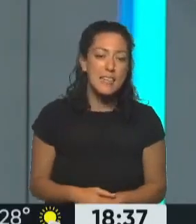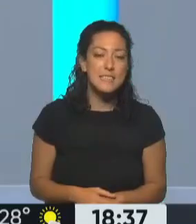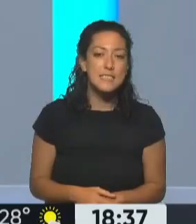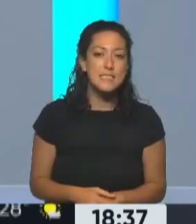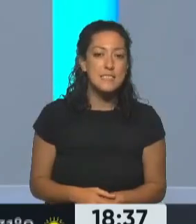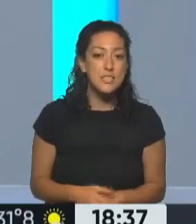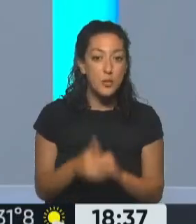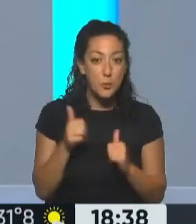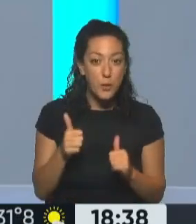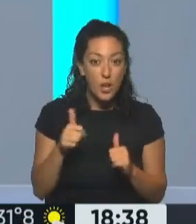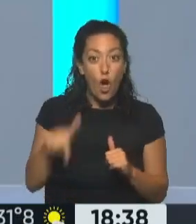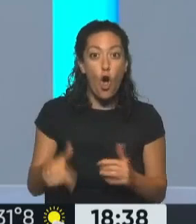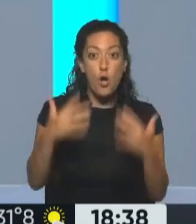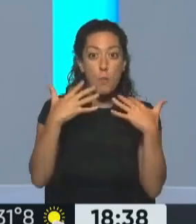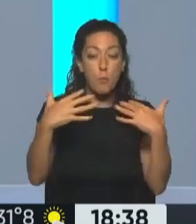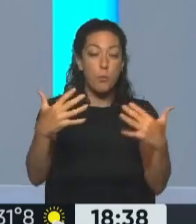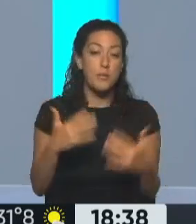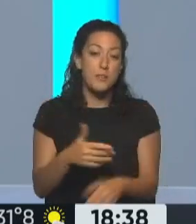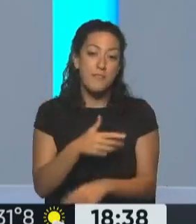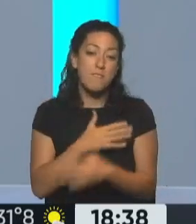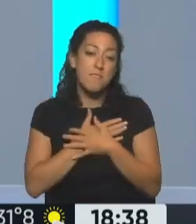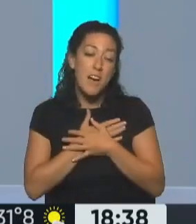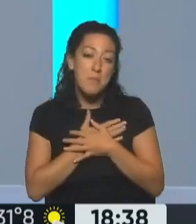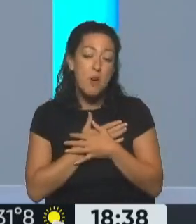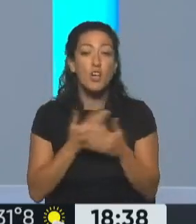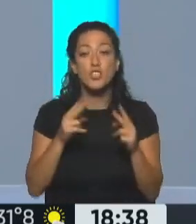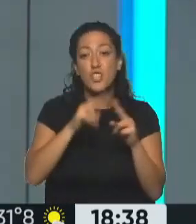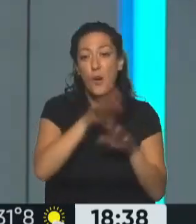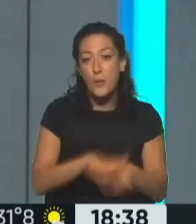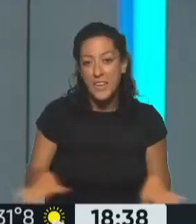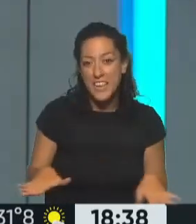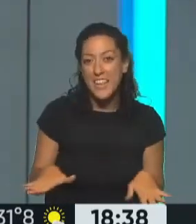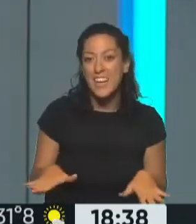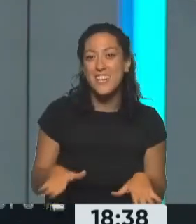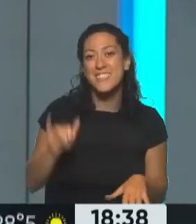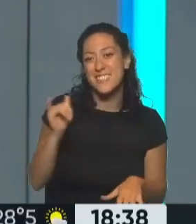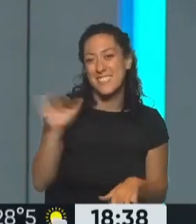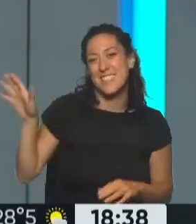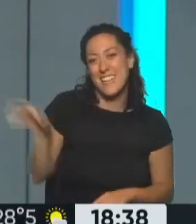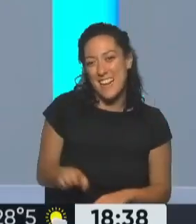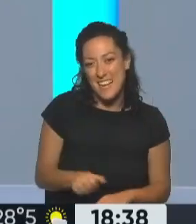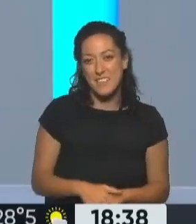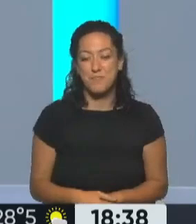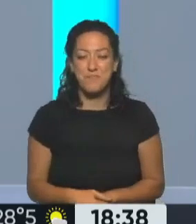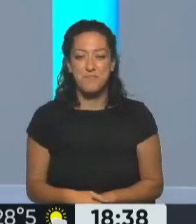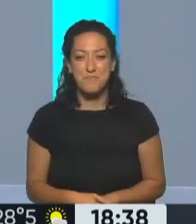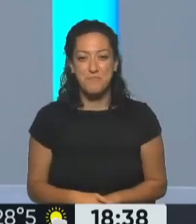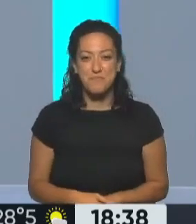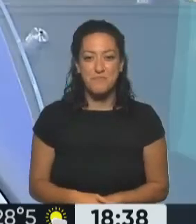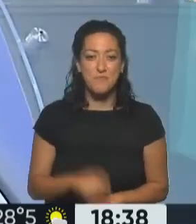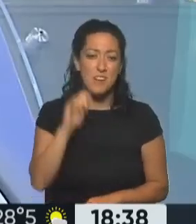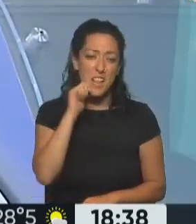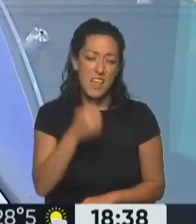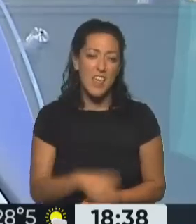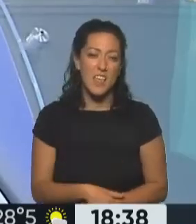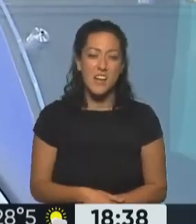para cobrar sin inconvenientes. A partir del miércoles 8 de febrero, abrirá el calendario de pago para los jubilados a los que les corresponde